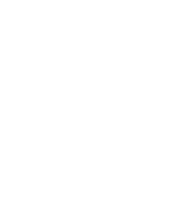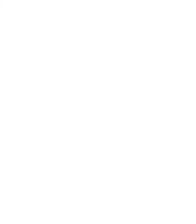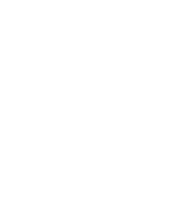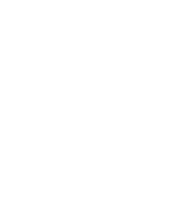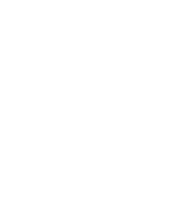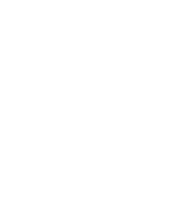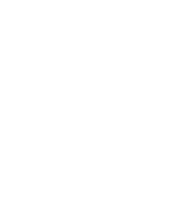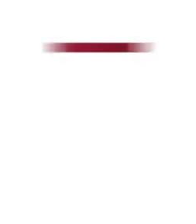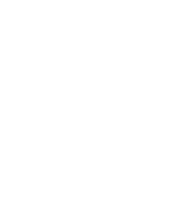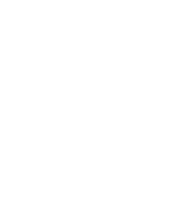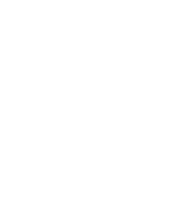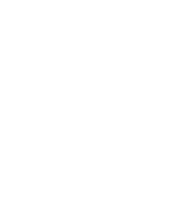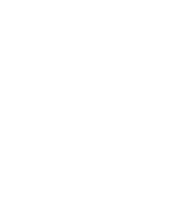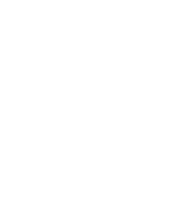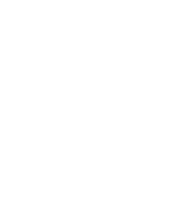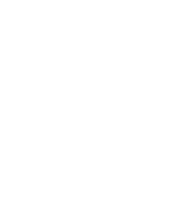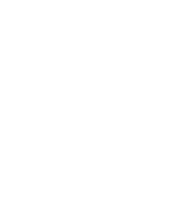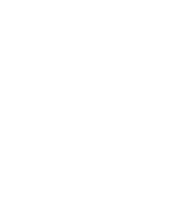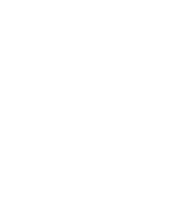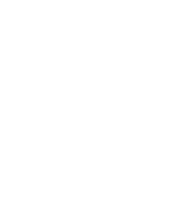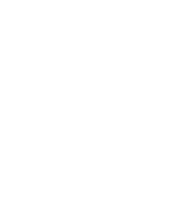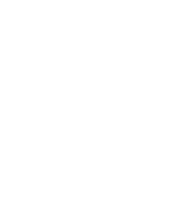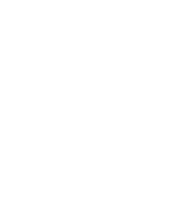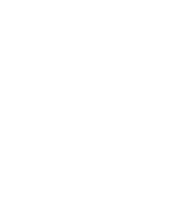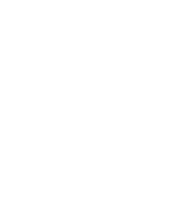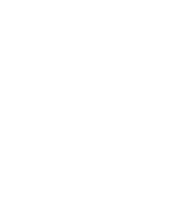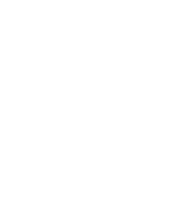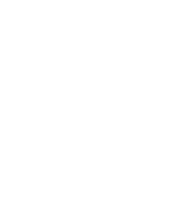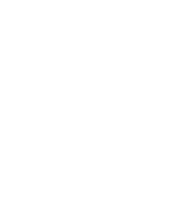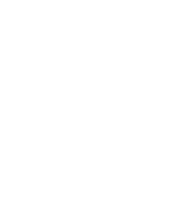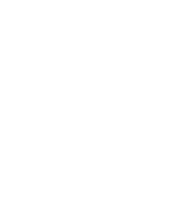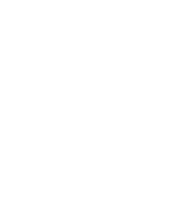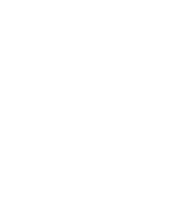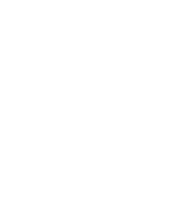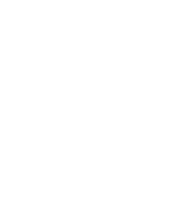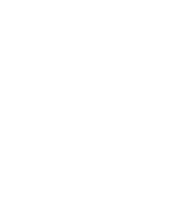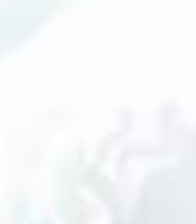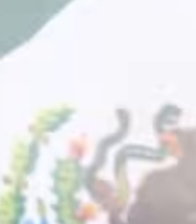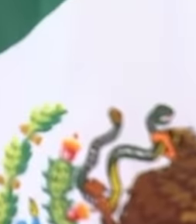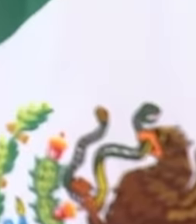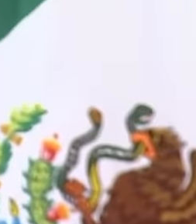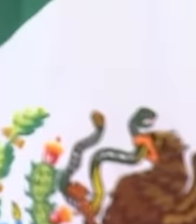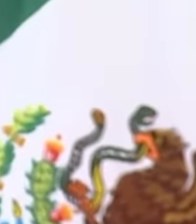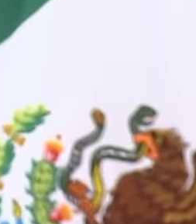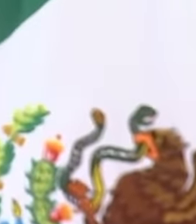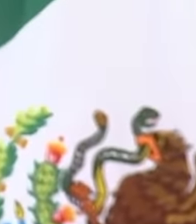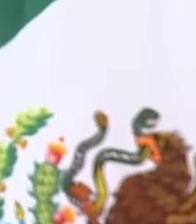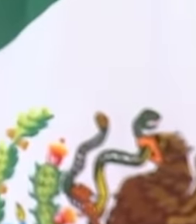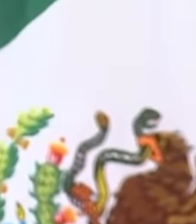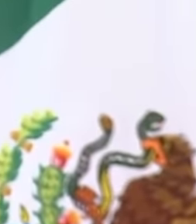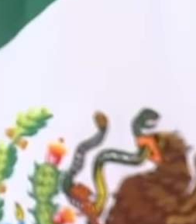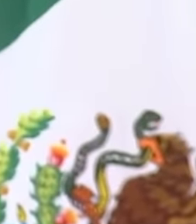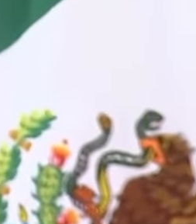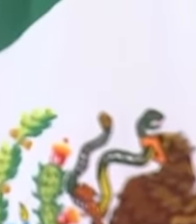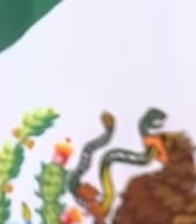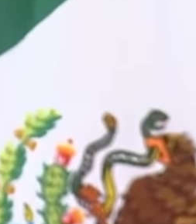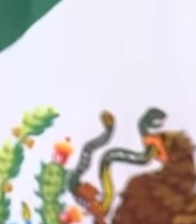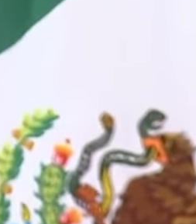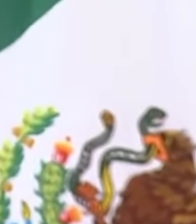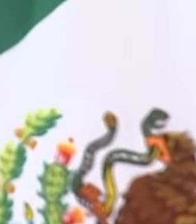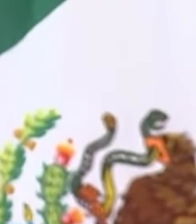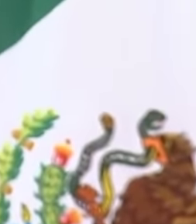quien iniciará el 1 de octubre de este año 2024 hasta el 1 de octubre del